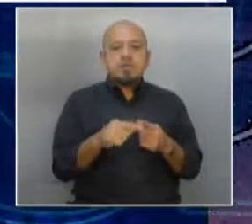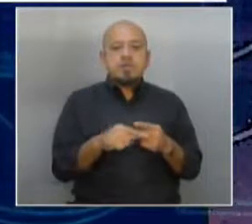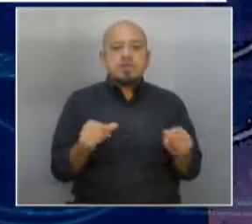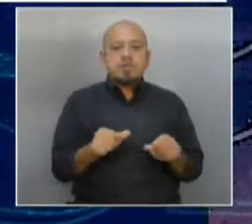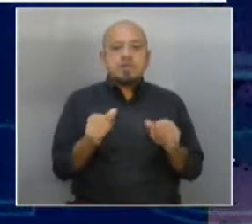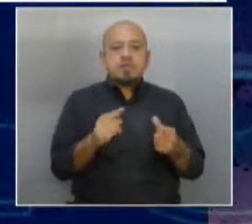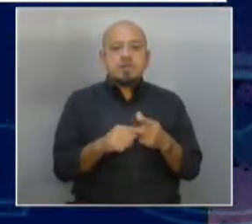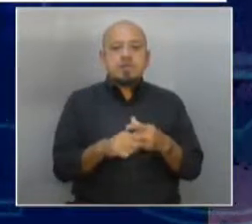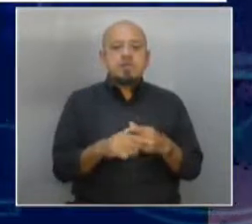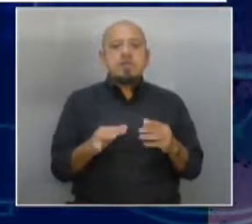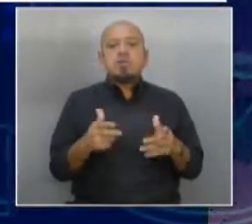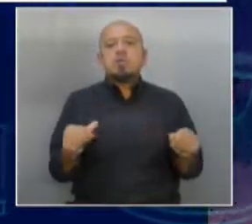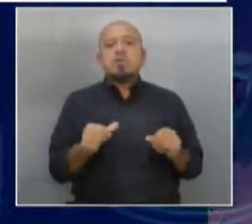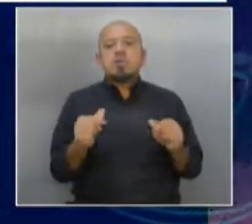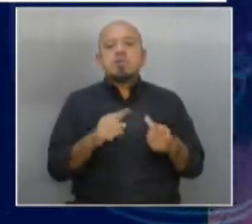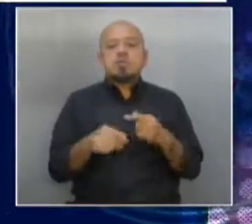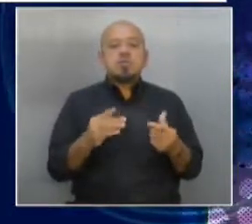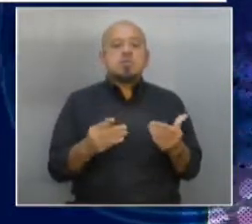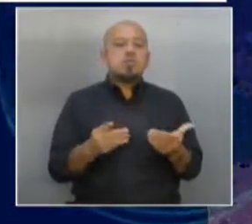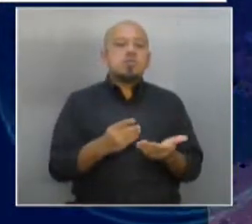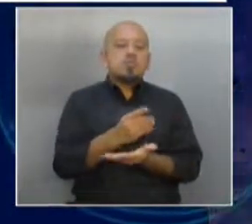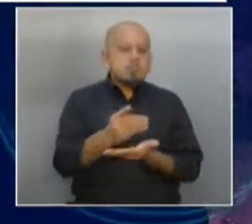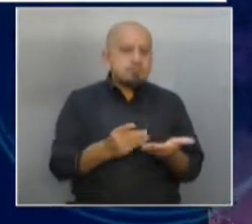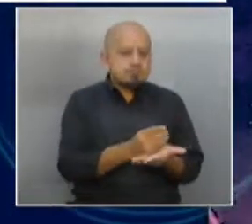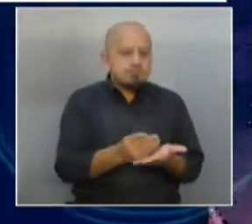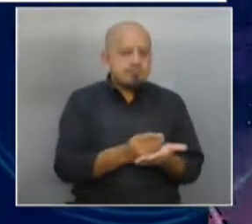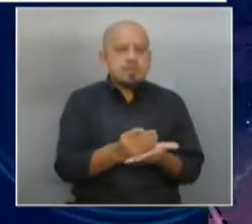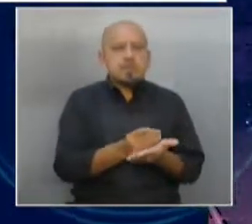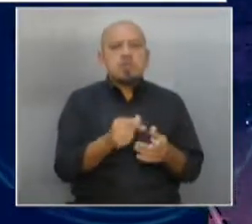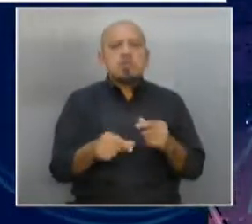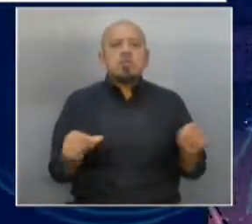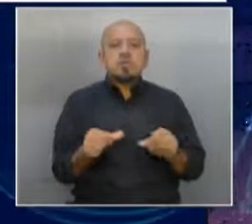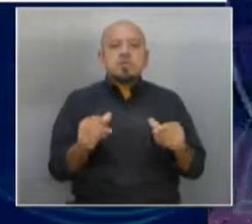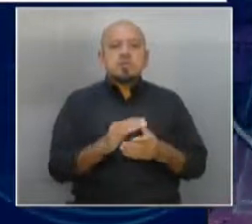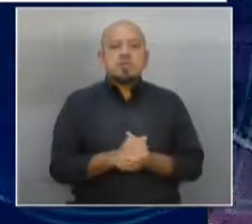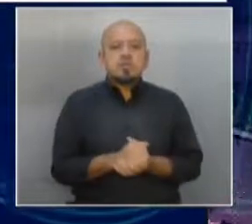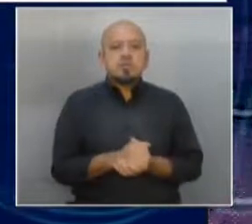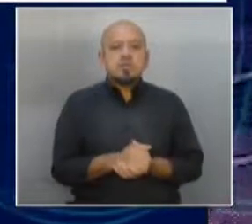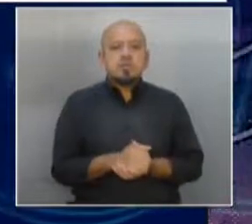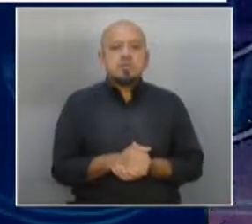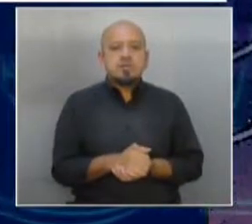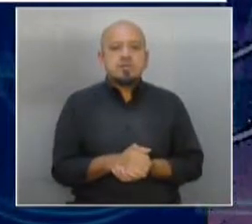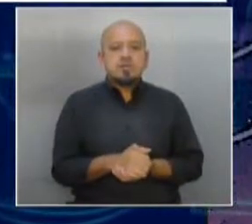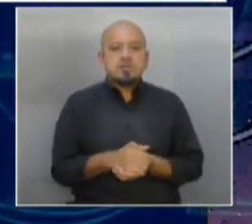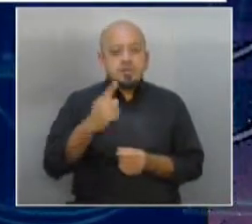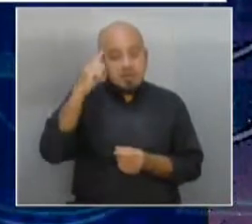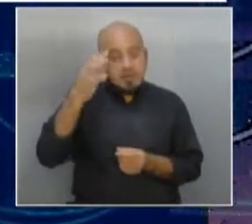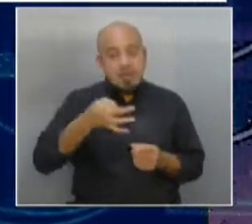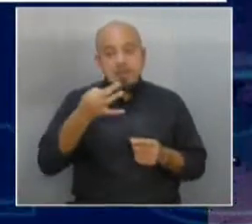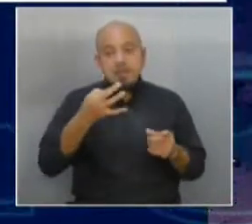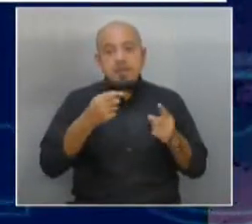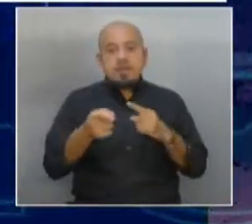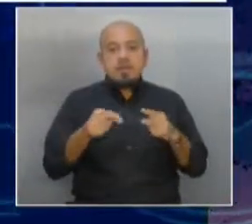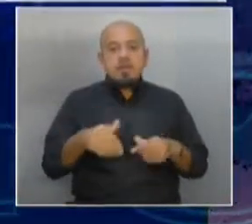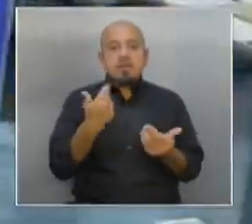qué técnicas, cómo diagraman las horas de taller que tienen disponibles. Bien, no, en realidad justamente esta